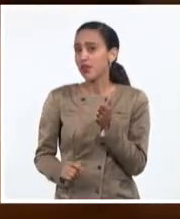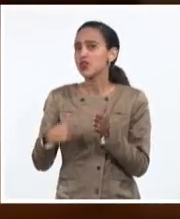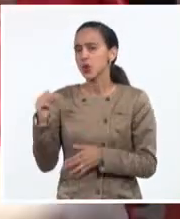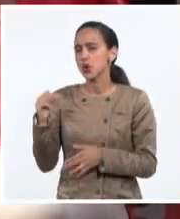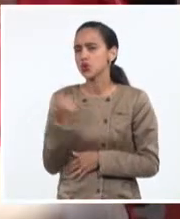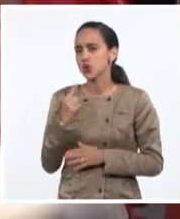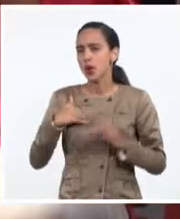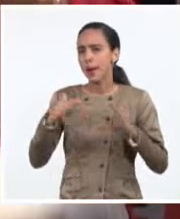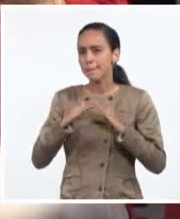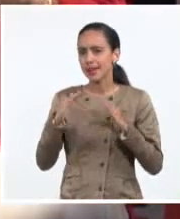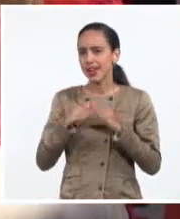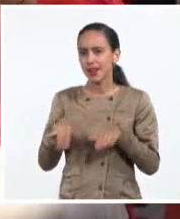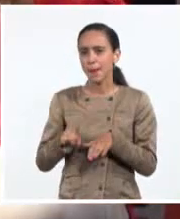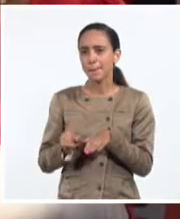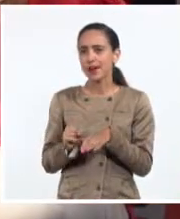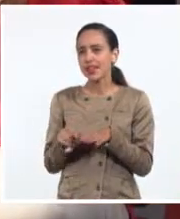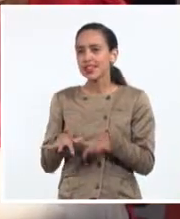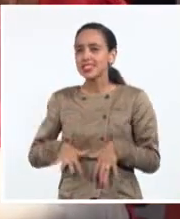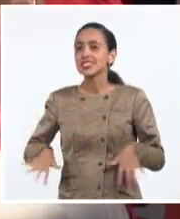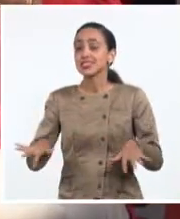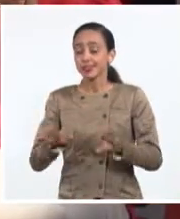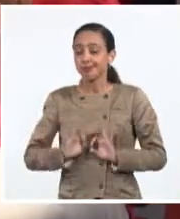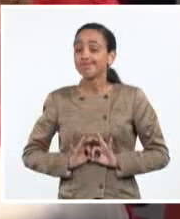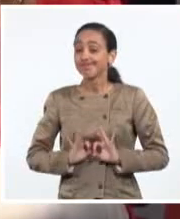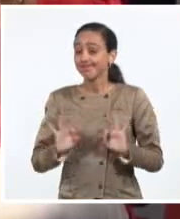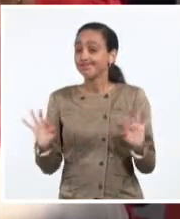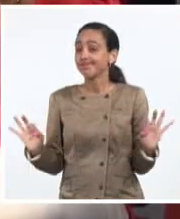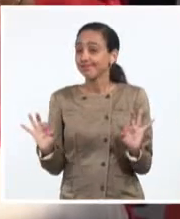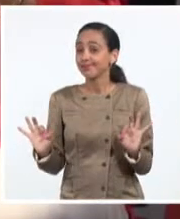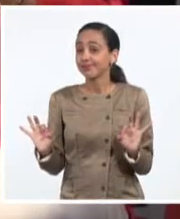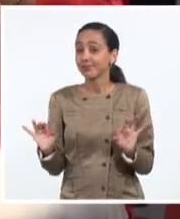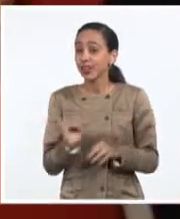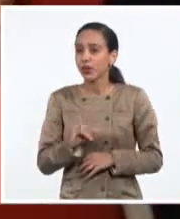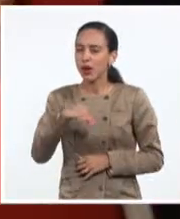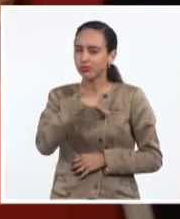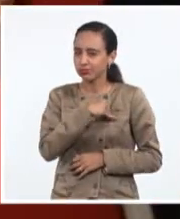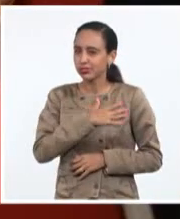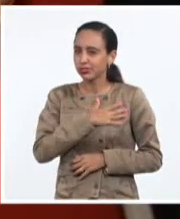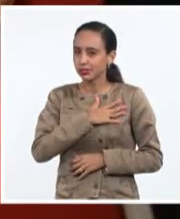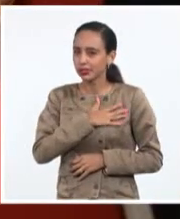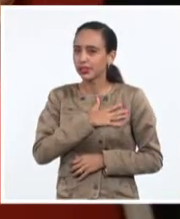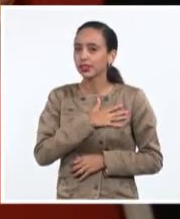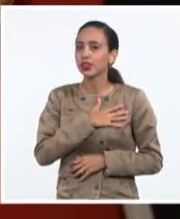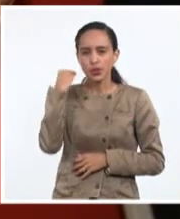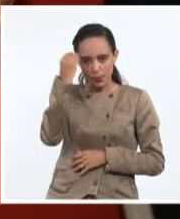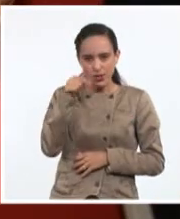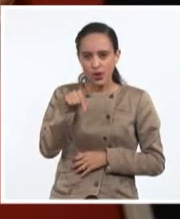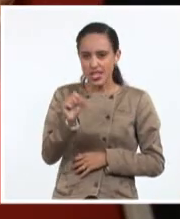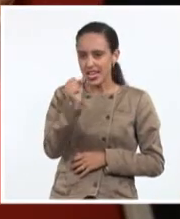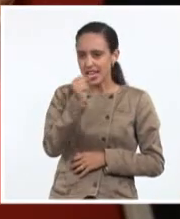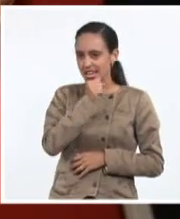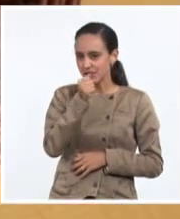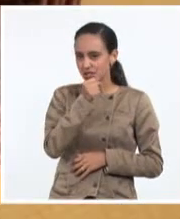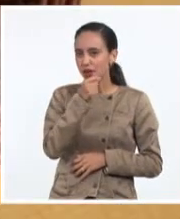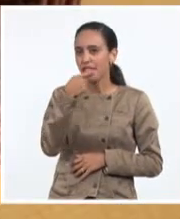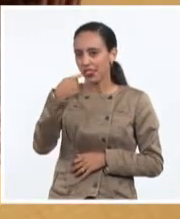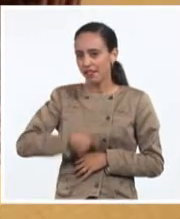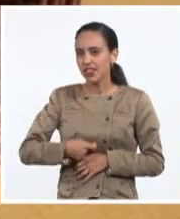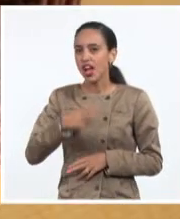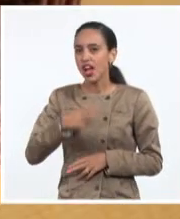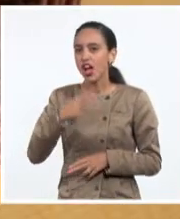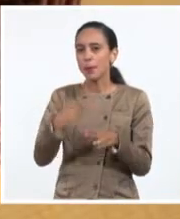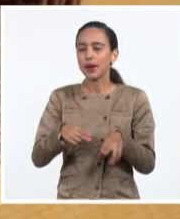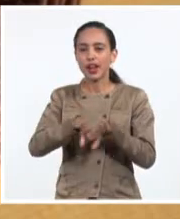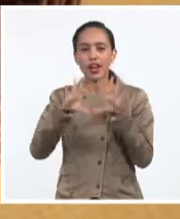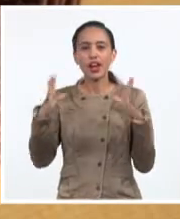en mi casa con mi perro, en medio de situaciones extremas, incluso desde el punto de vista sentimental. Y creo que esa era la canción que correspondía para nombrar todos